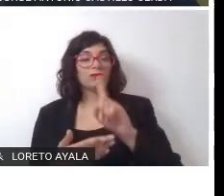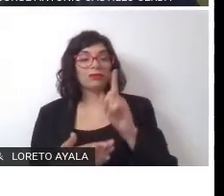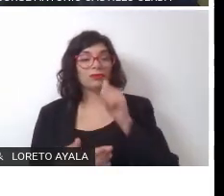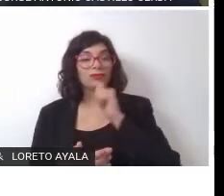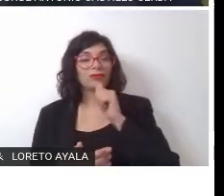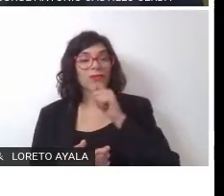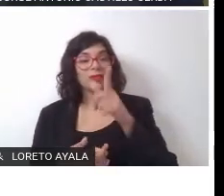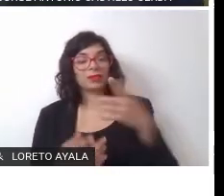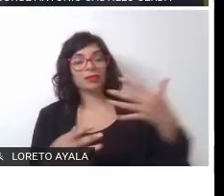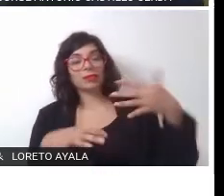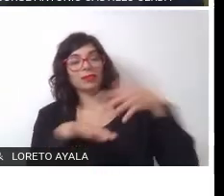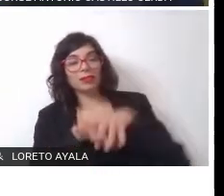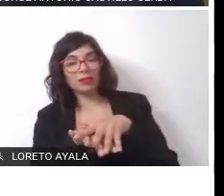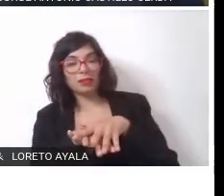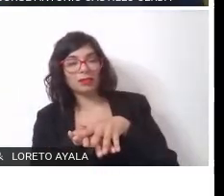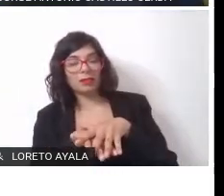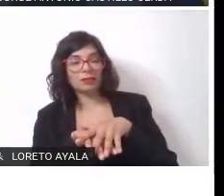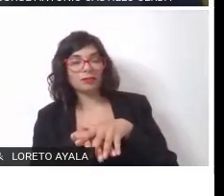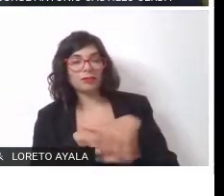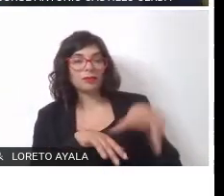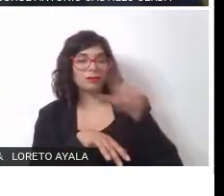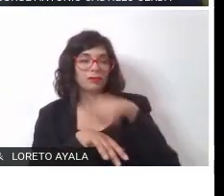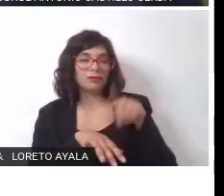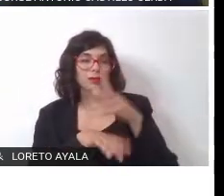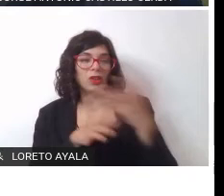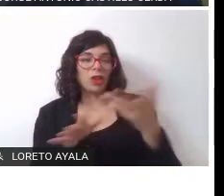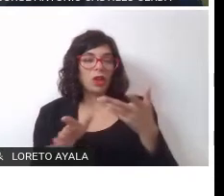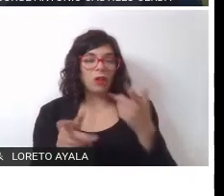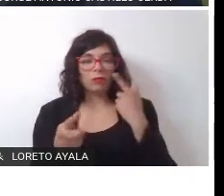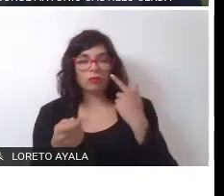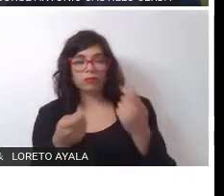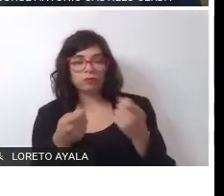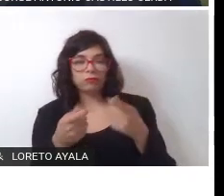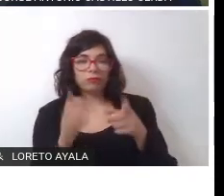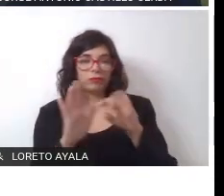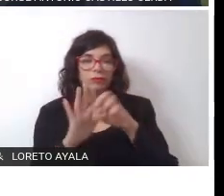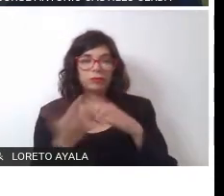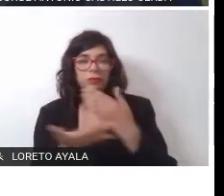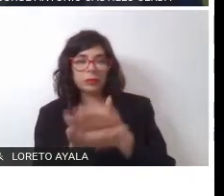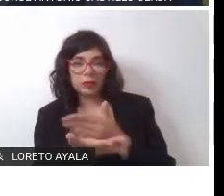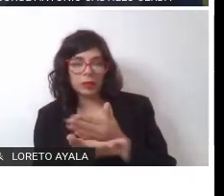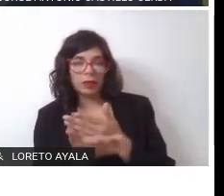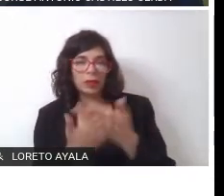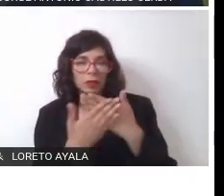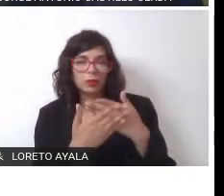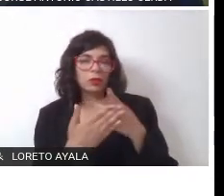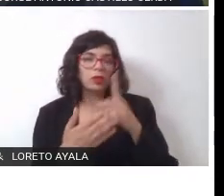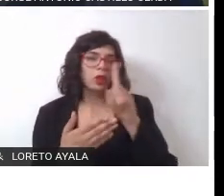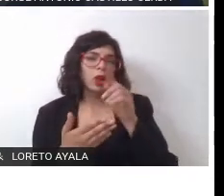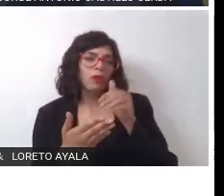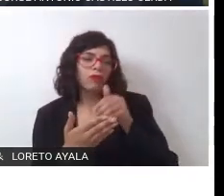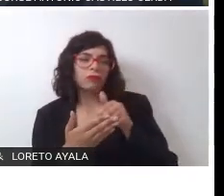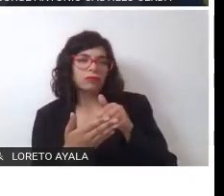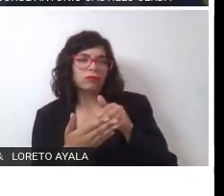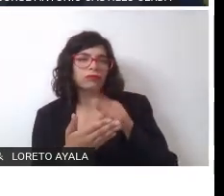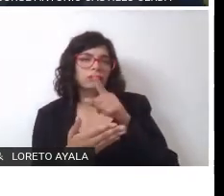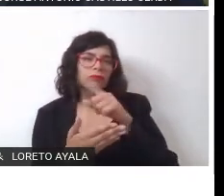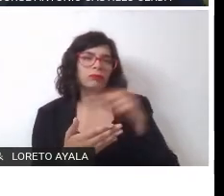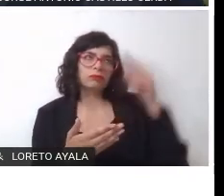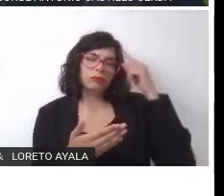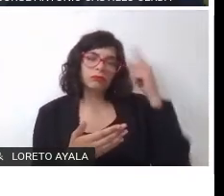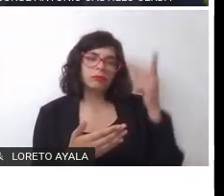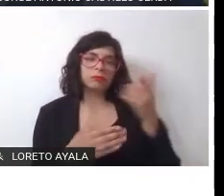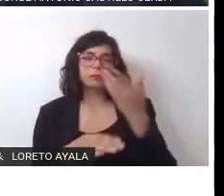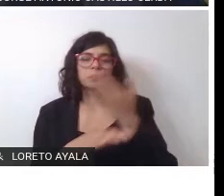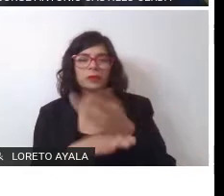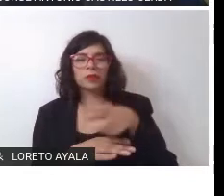esa priorización o ajuste de plan de estudio es no dejar de solicitarle a los alumnas